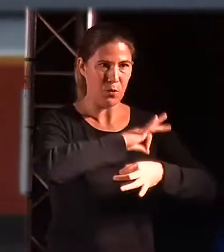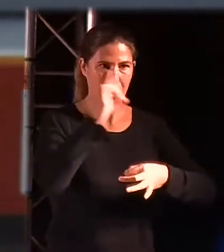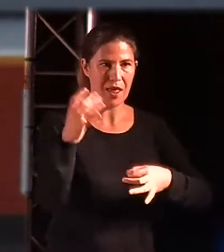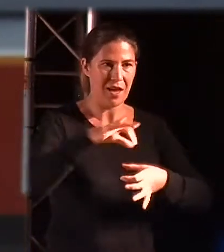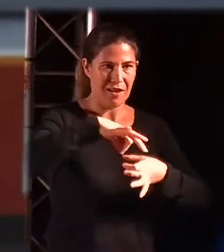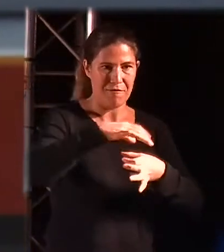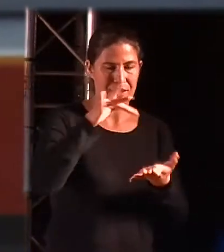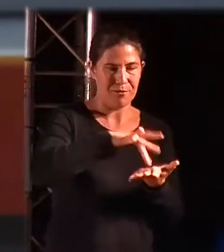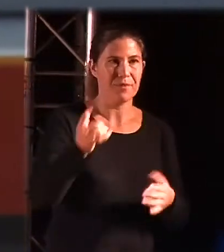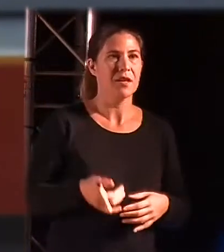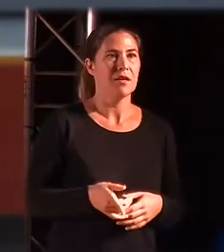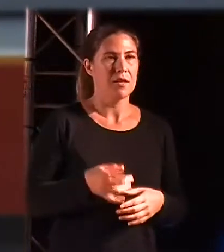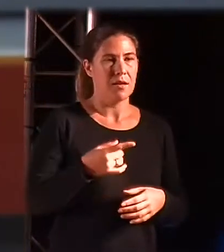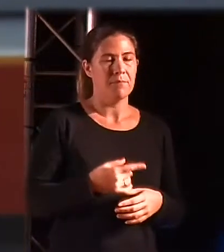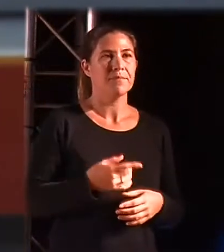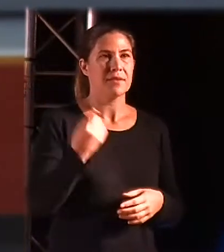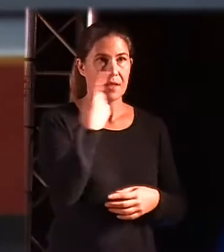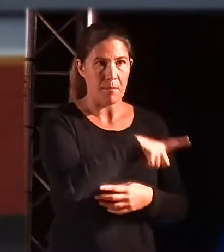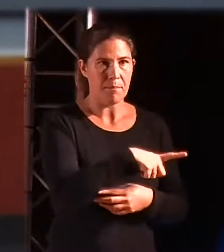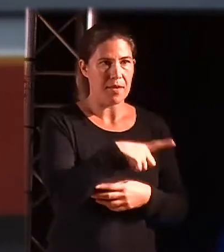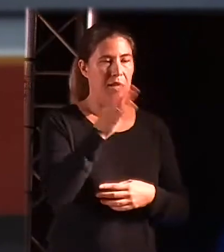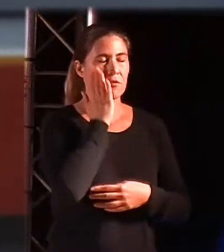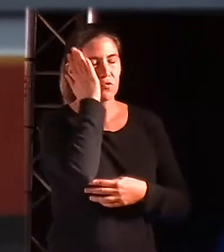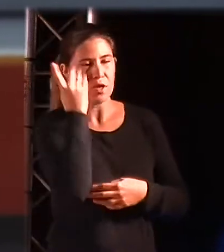whisky, la falta de sueño puede ser